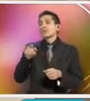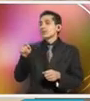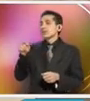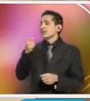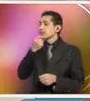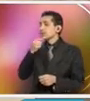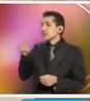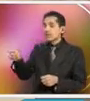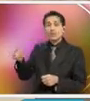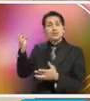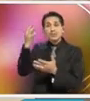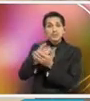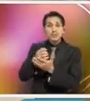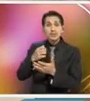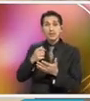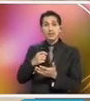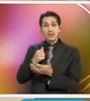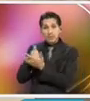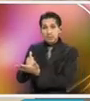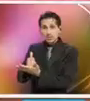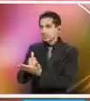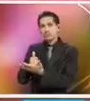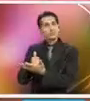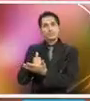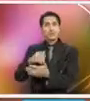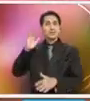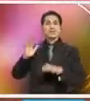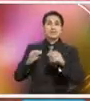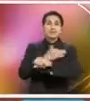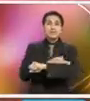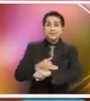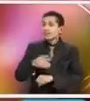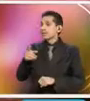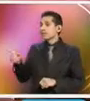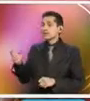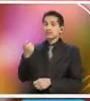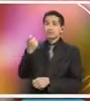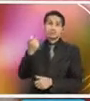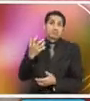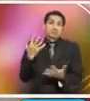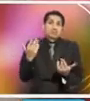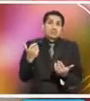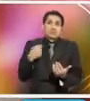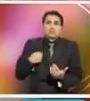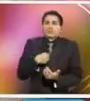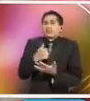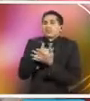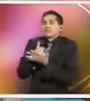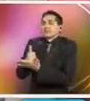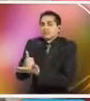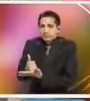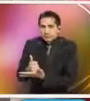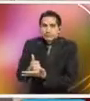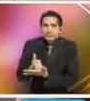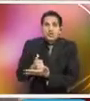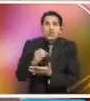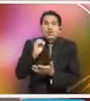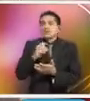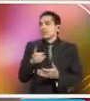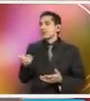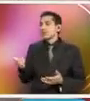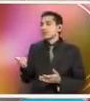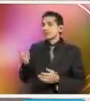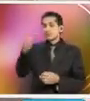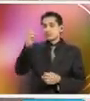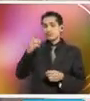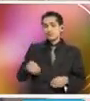apoyo para salir adelante en este tema de salud. Oye, ¿y ustedes brindan apoyo y las personas que lo necesitan pueden acudir a ustedes